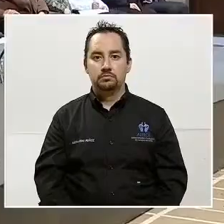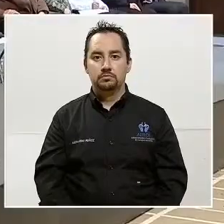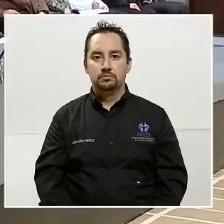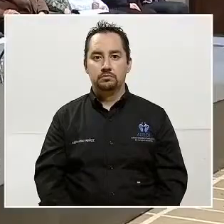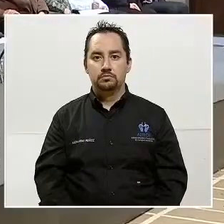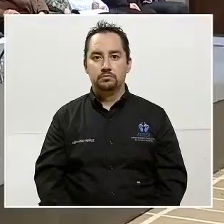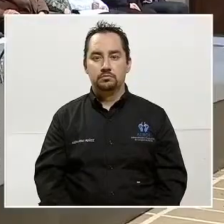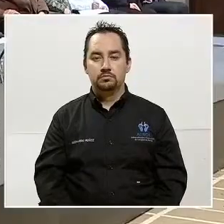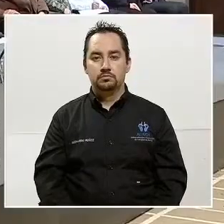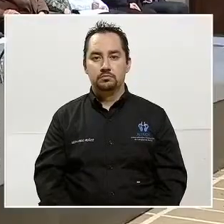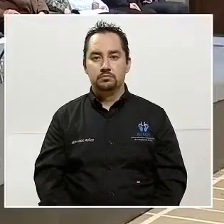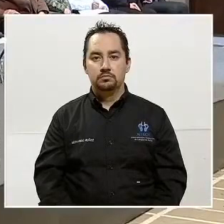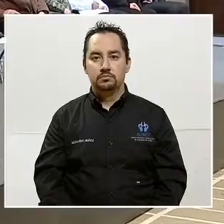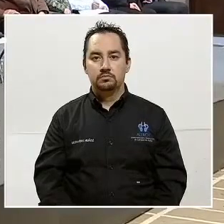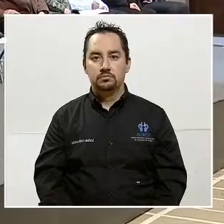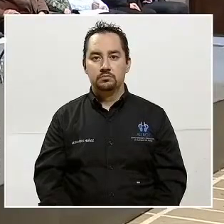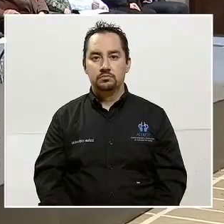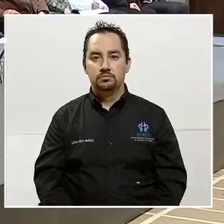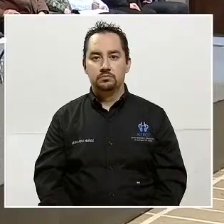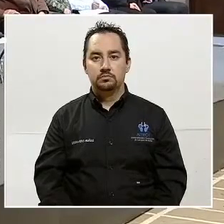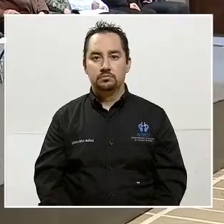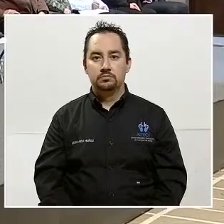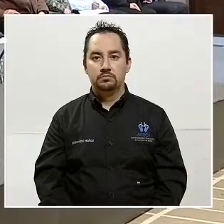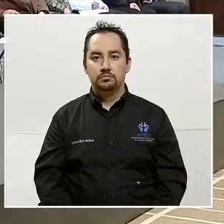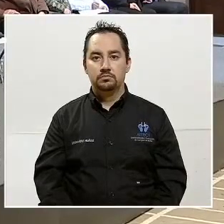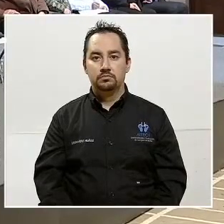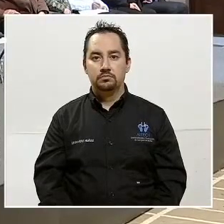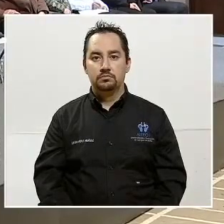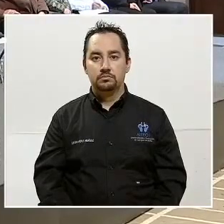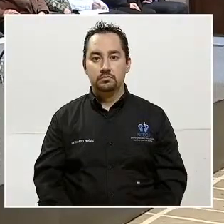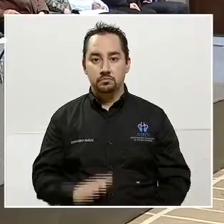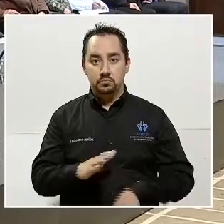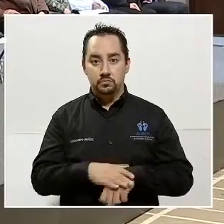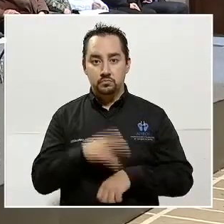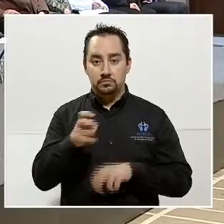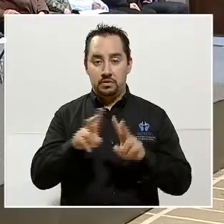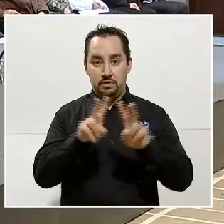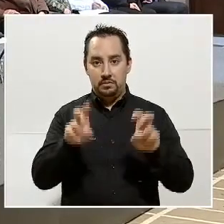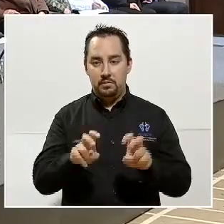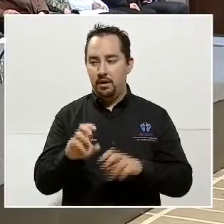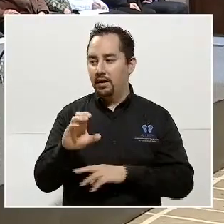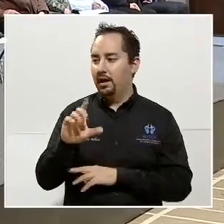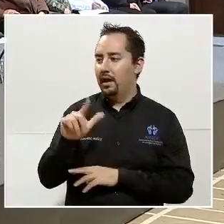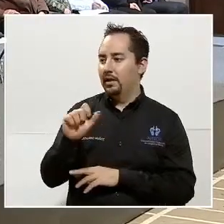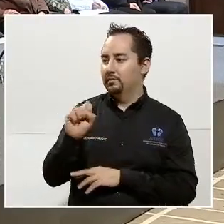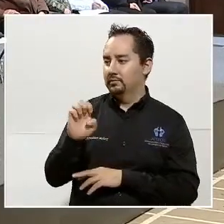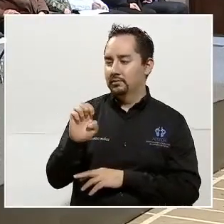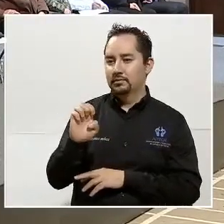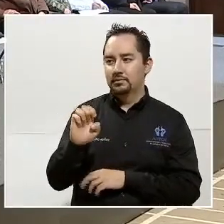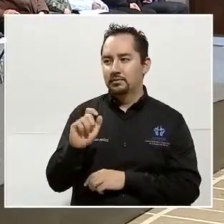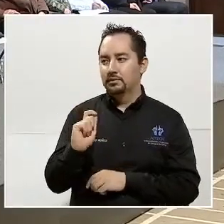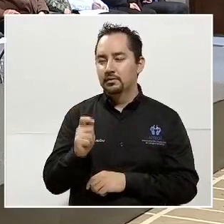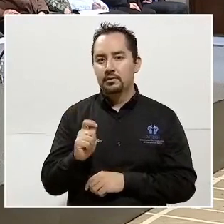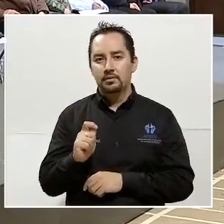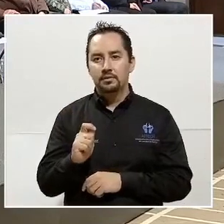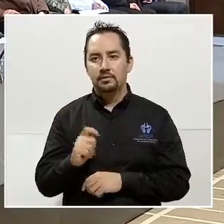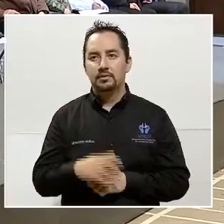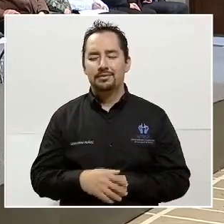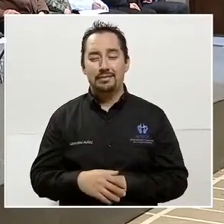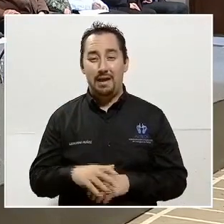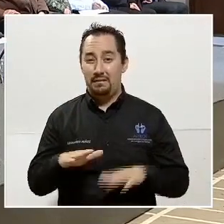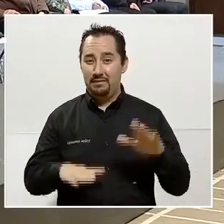por el clasismo y el racismo llevan a la